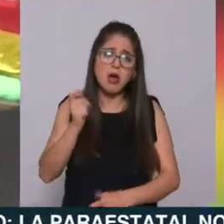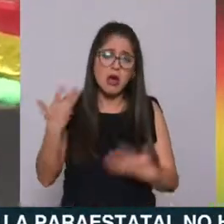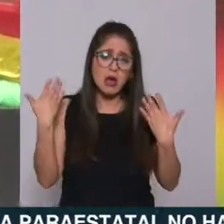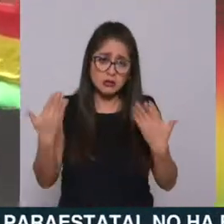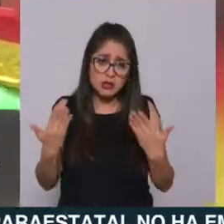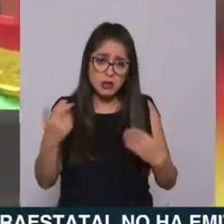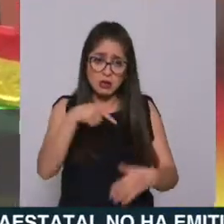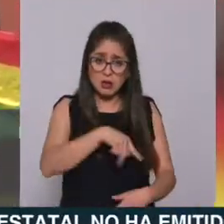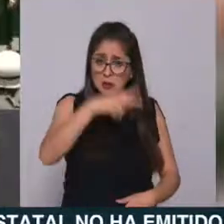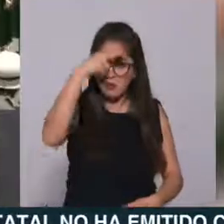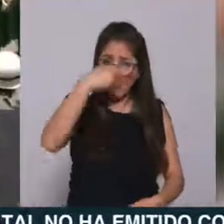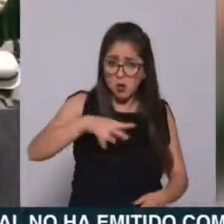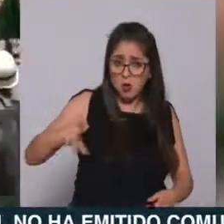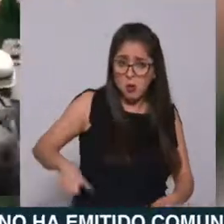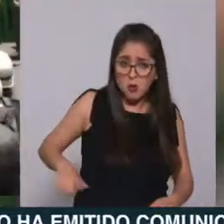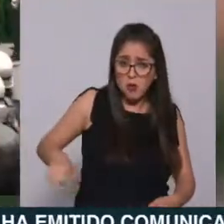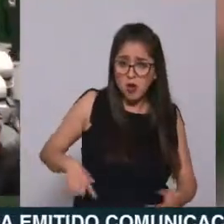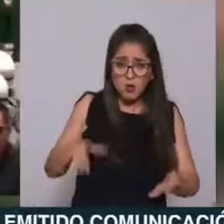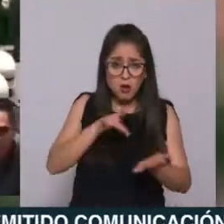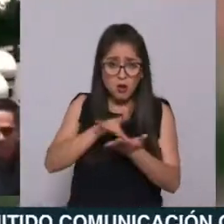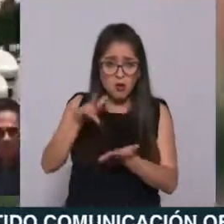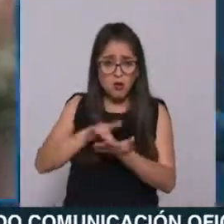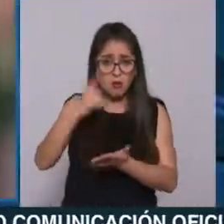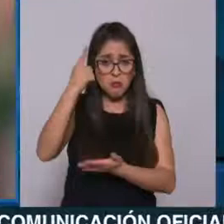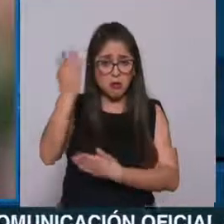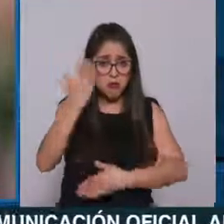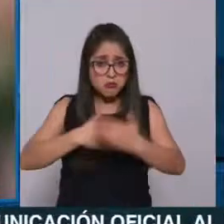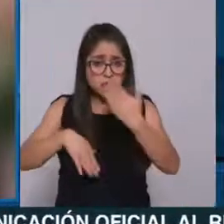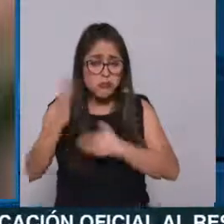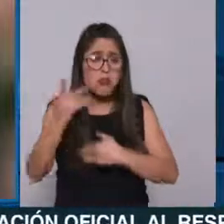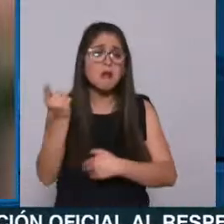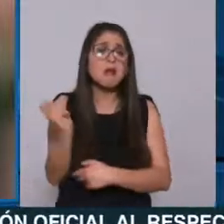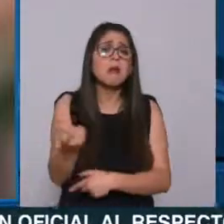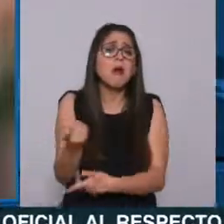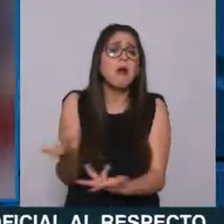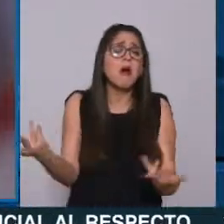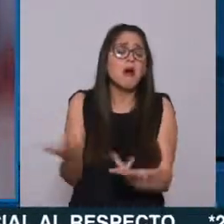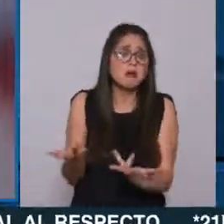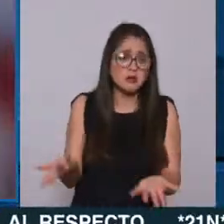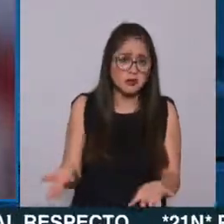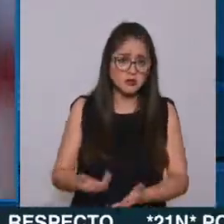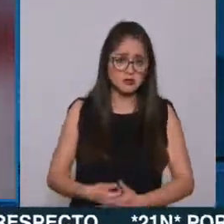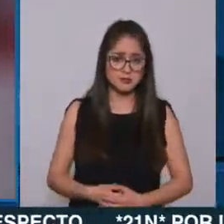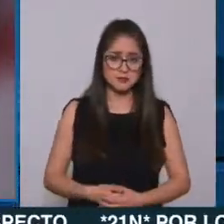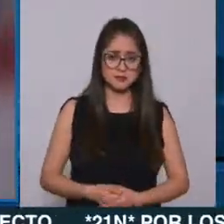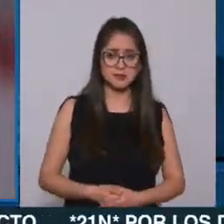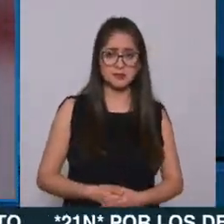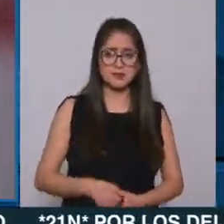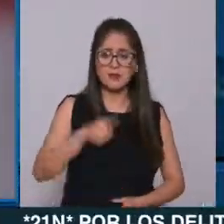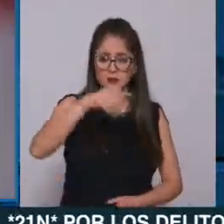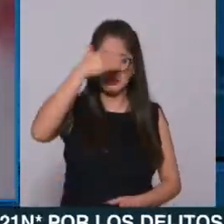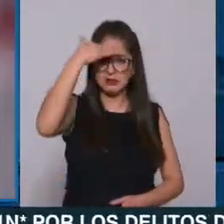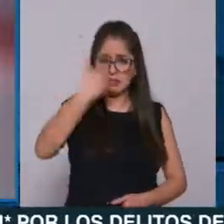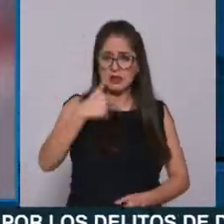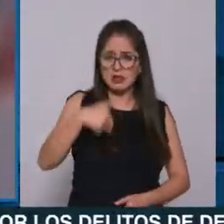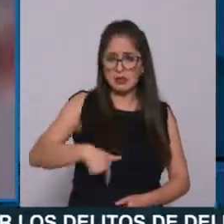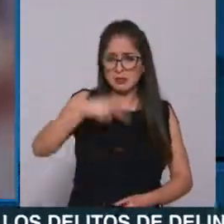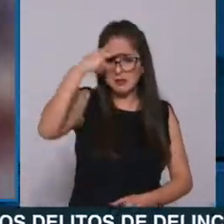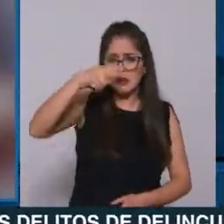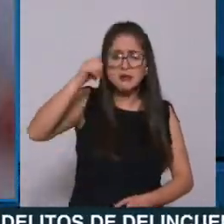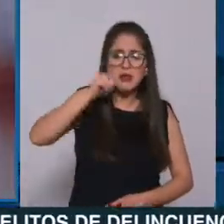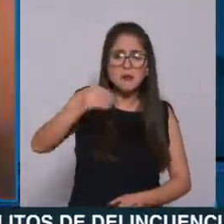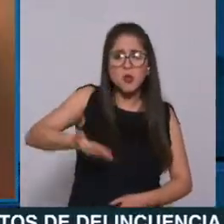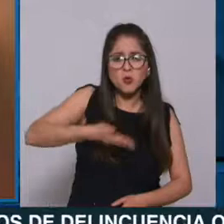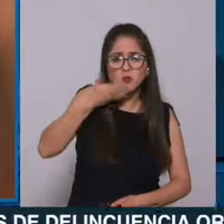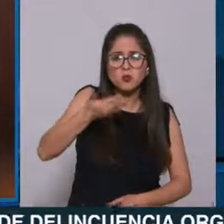lo va a apoyar económicamente? Bueno, cuando se dan este tipo de asilos políticos, que México es un país que tiene mucha tradición desde